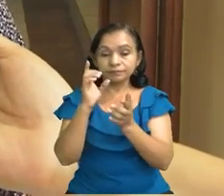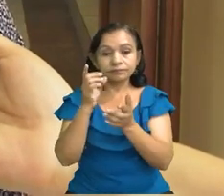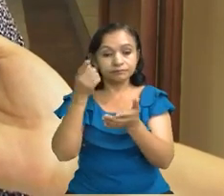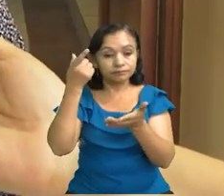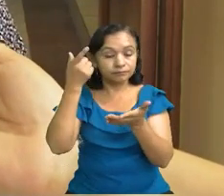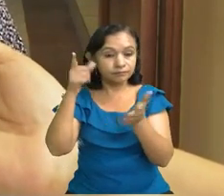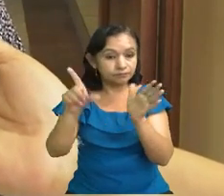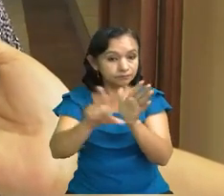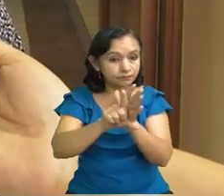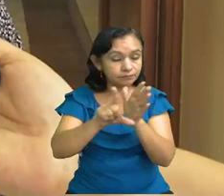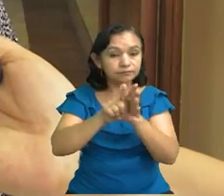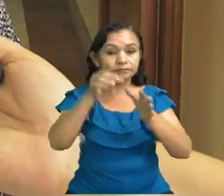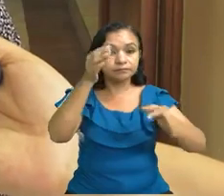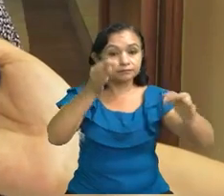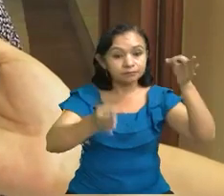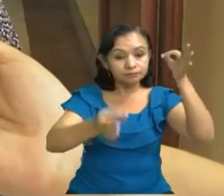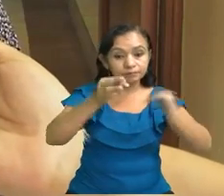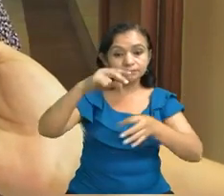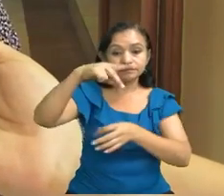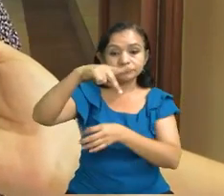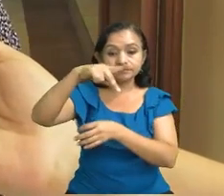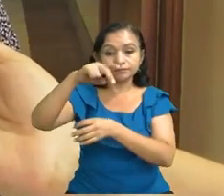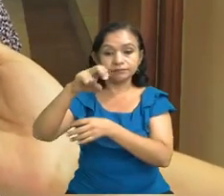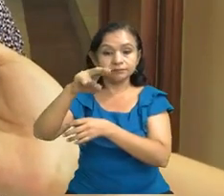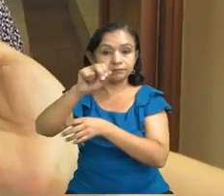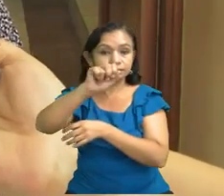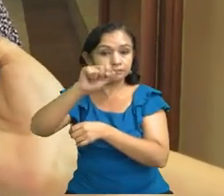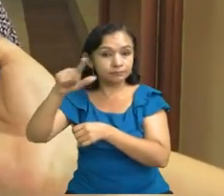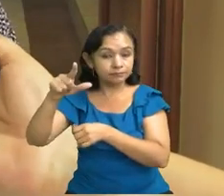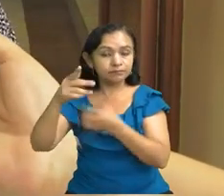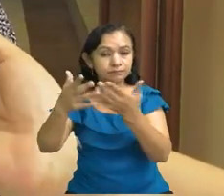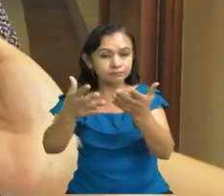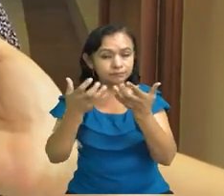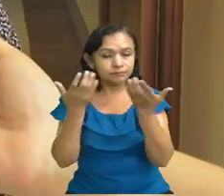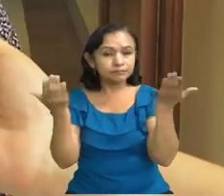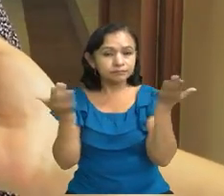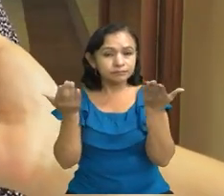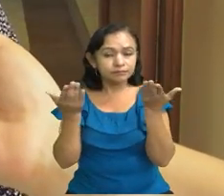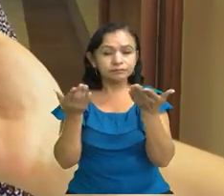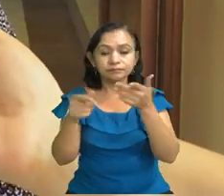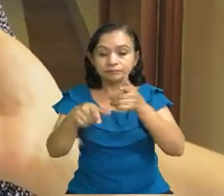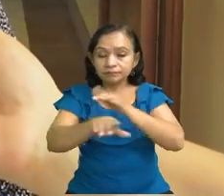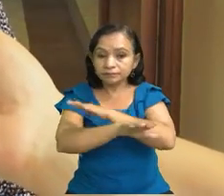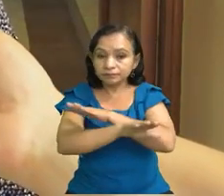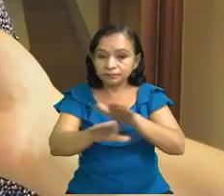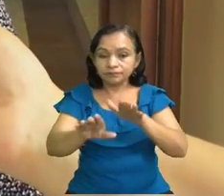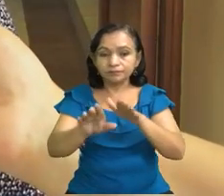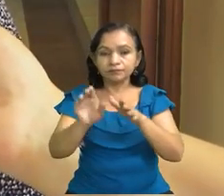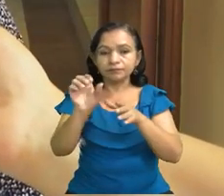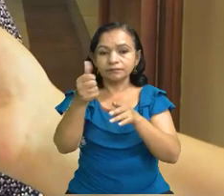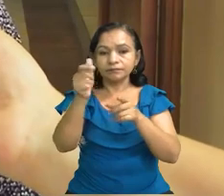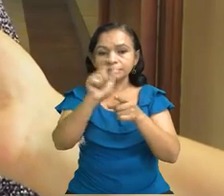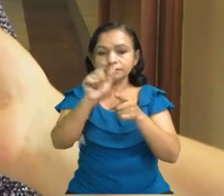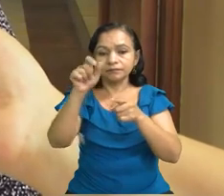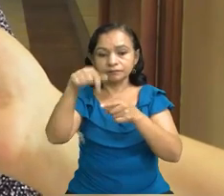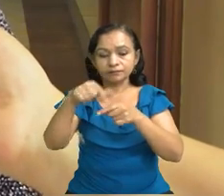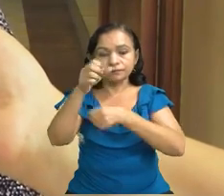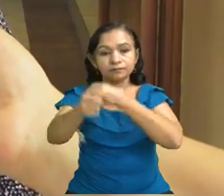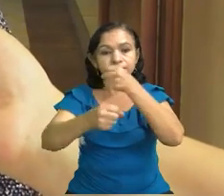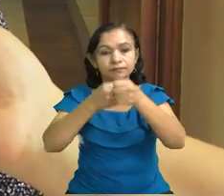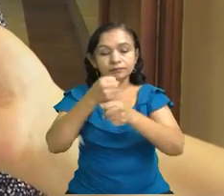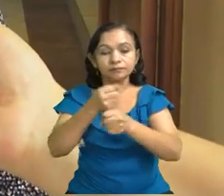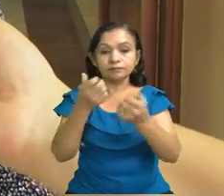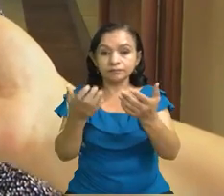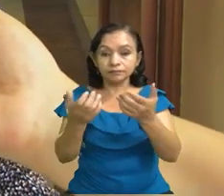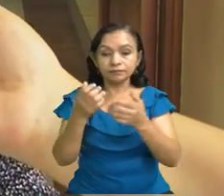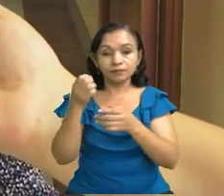en materia de justicia penal, valga la redundancia, concluirlo en el primer semestre de este año. Estamos planteando